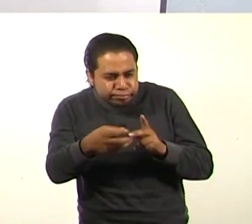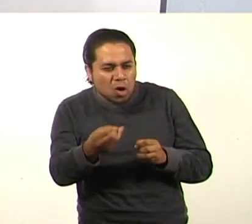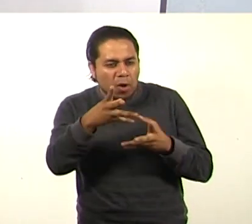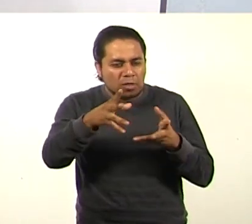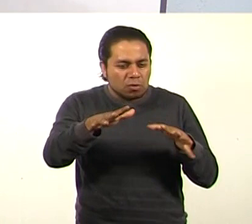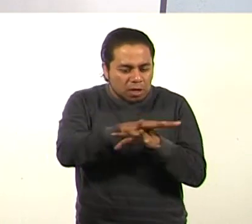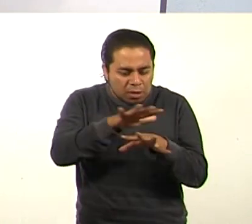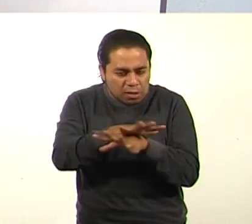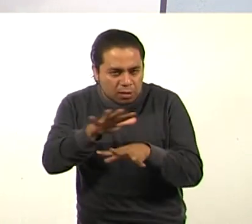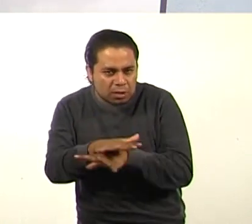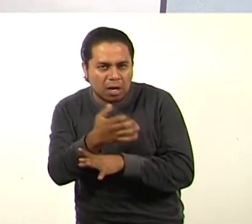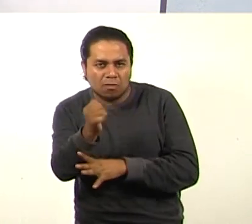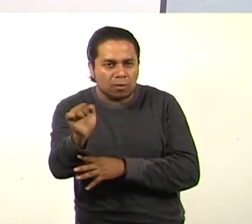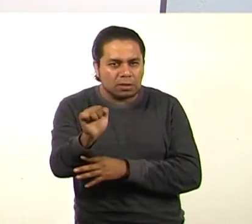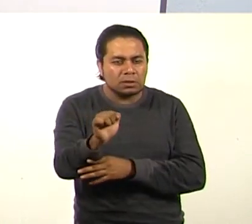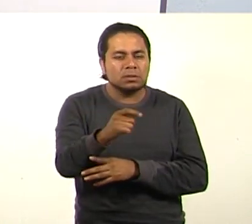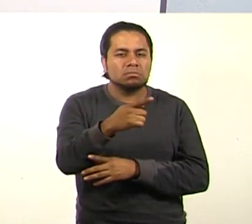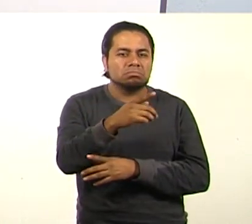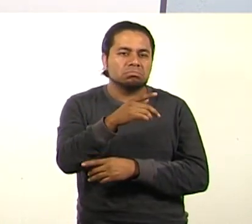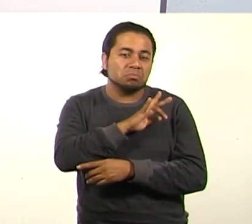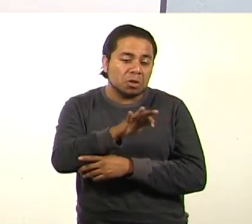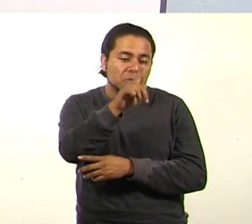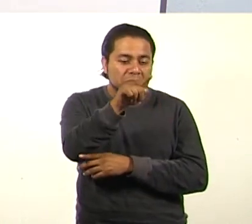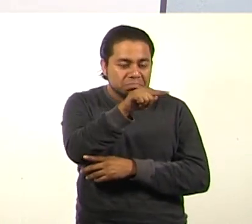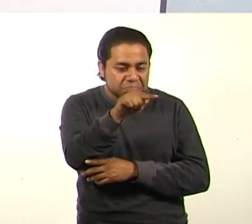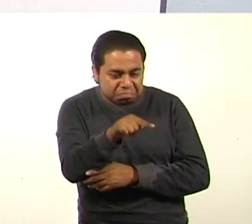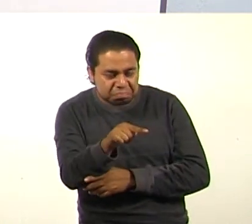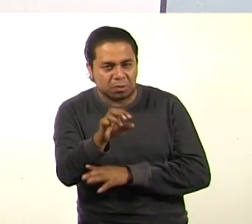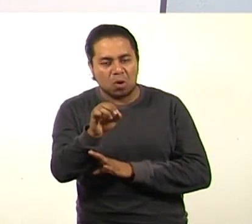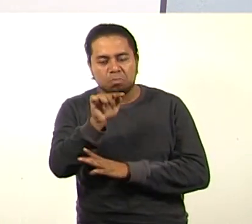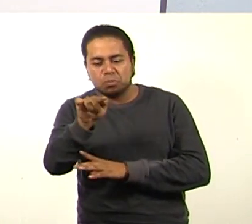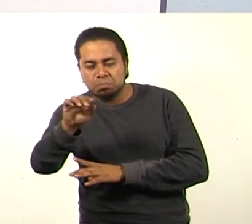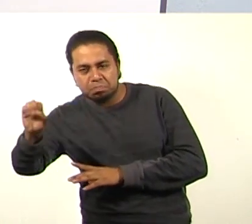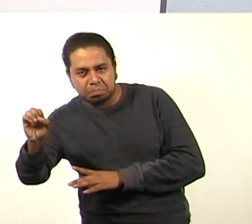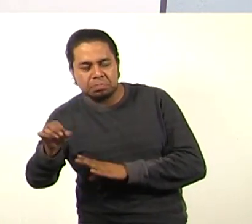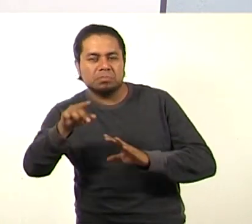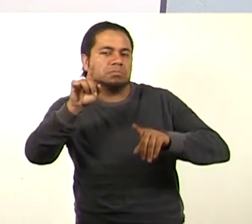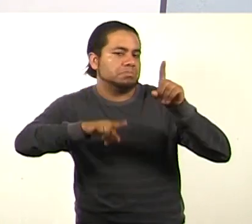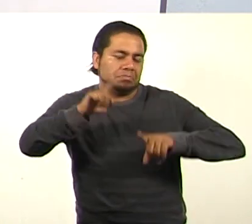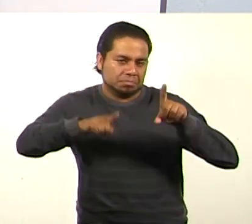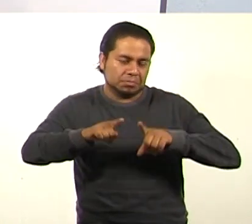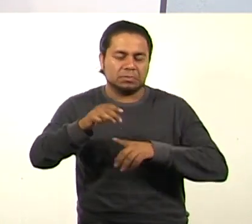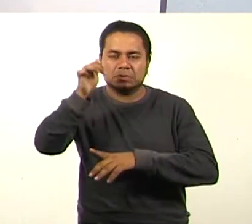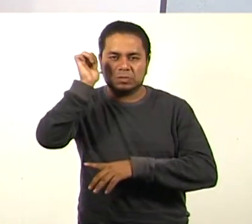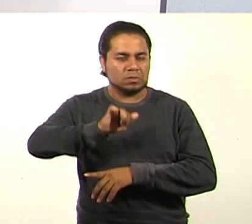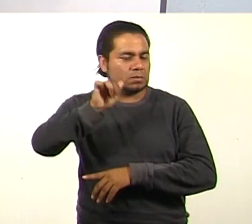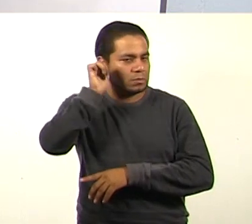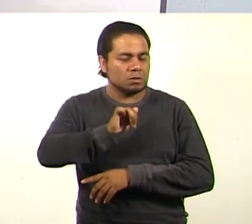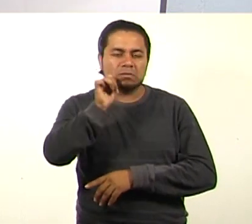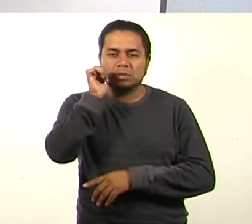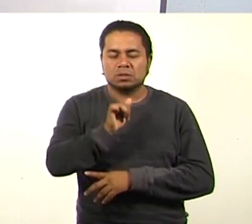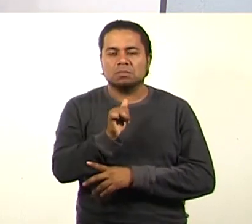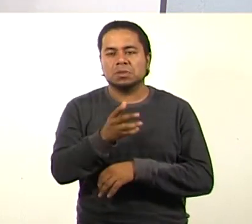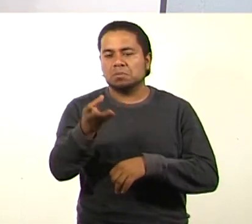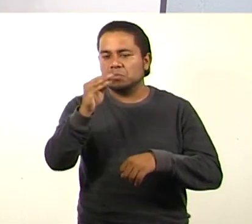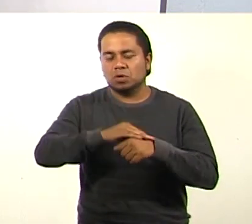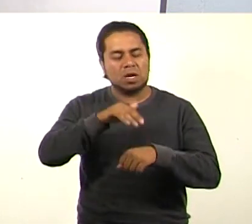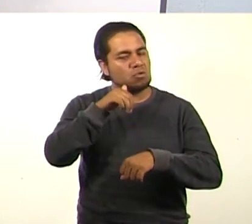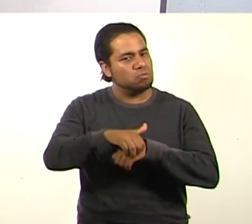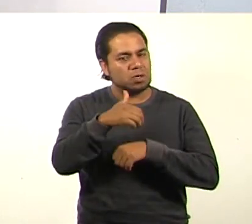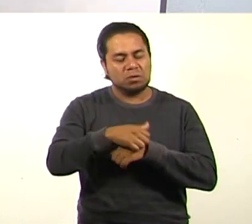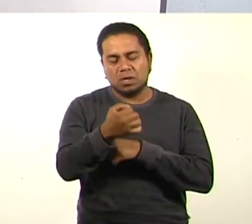vamos a utilizar fracciones, números decimales en todos los aspectos. En lo que a ustedes se le ocurra, siempre van a estar involucrados los